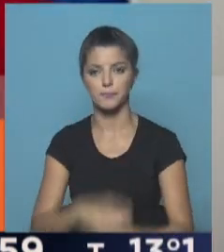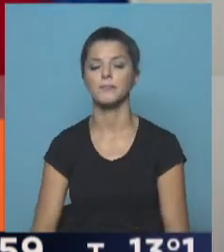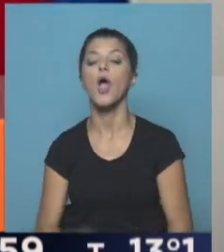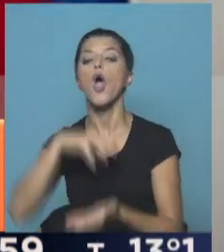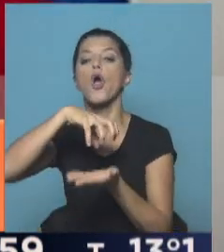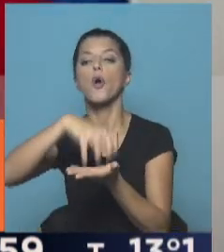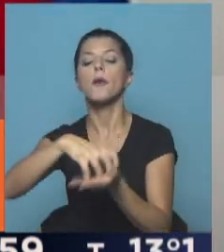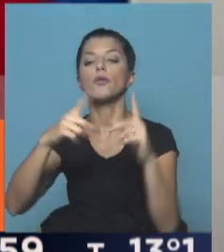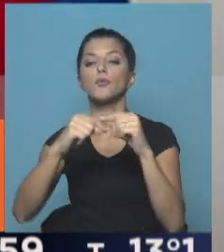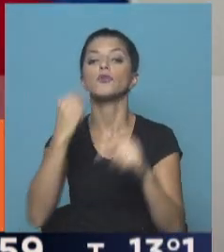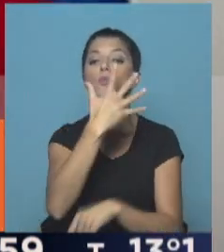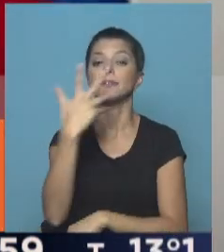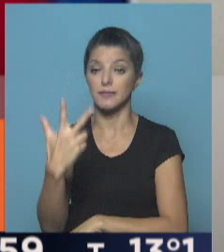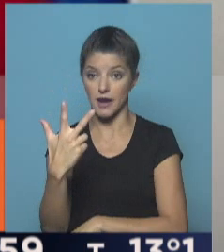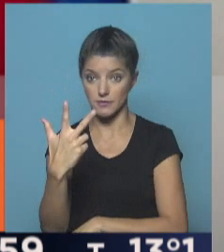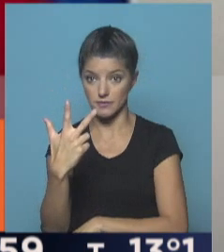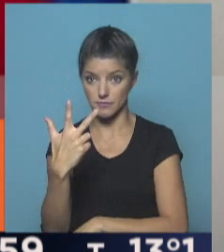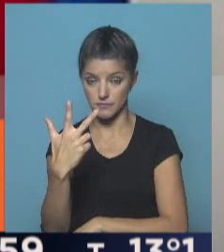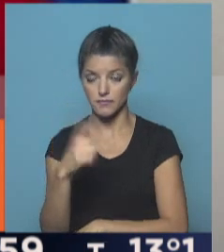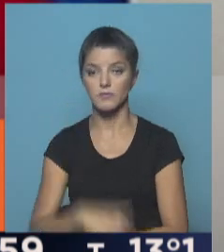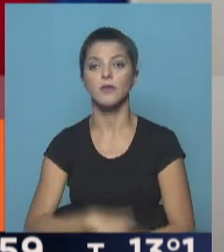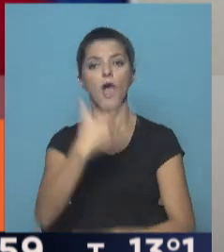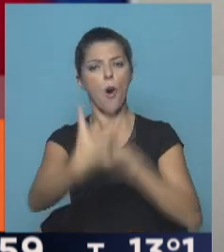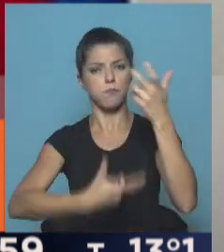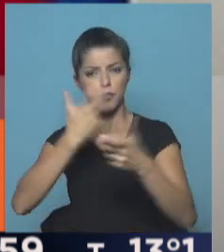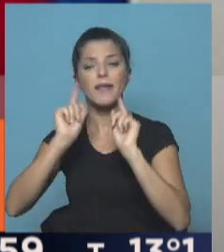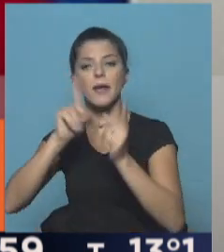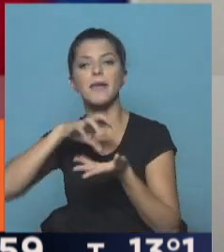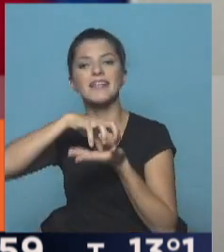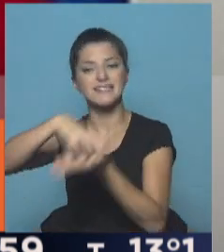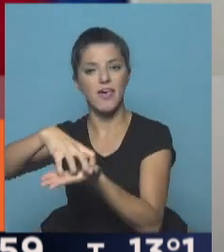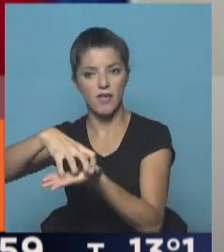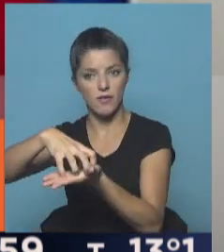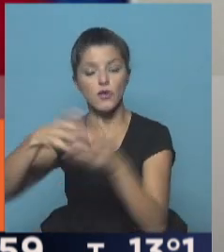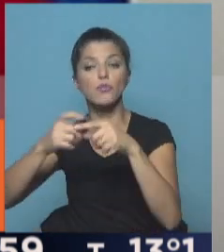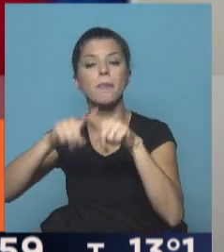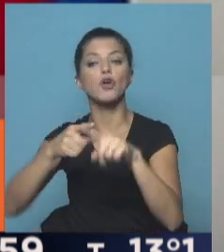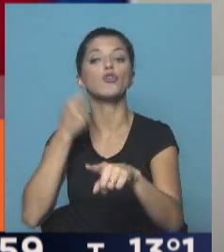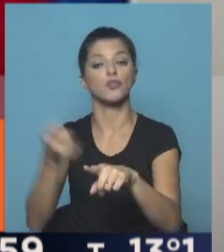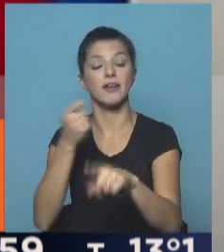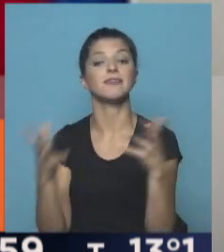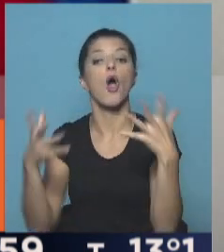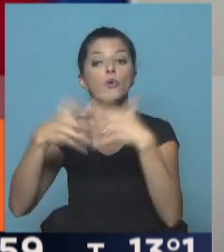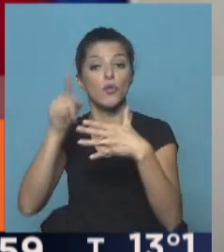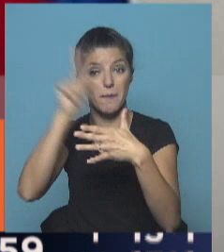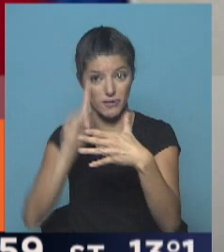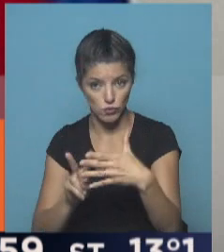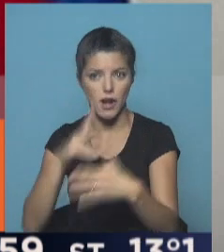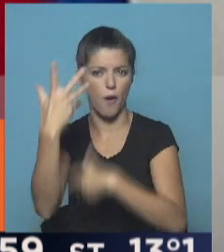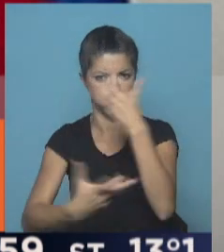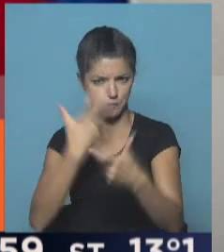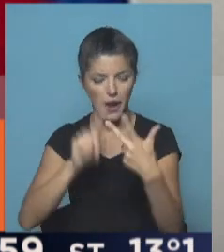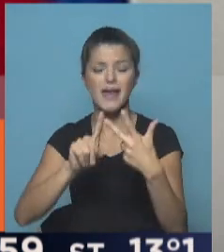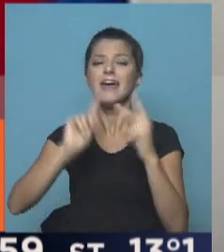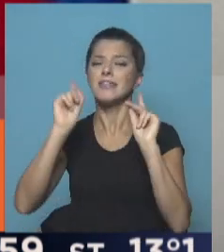53 de la Guardia Nacional Bolivariana, fue incendiada la sede del Partido Socialista Unido de Venezuela, fueron